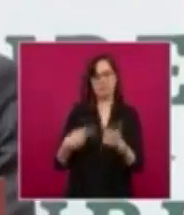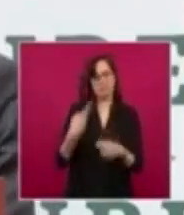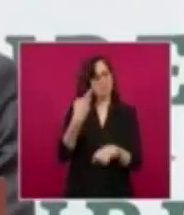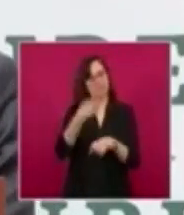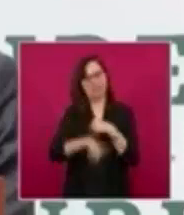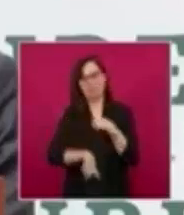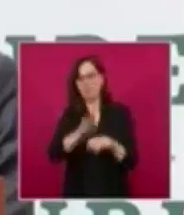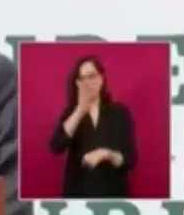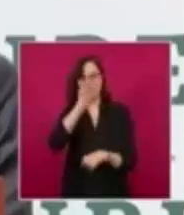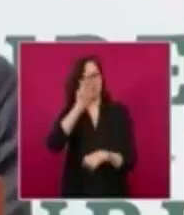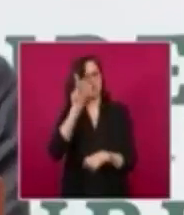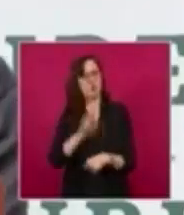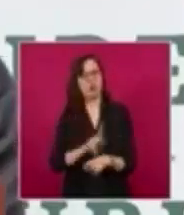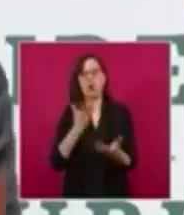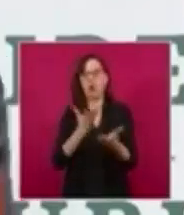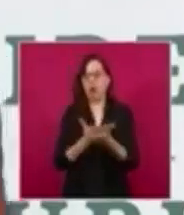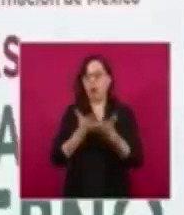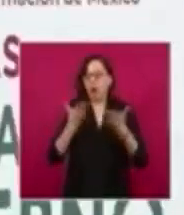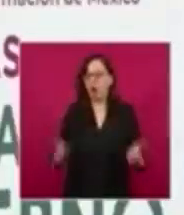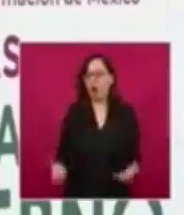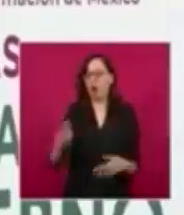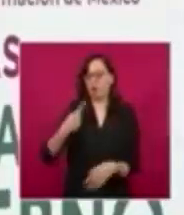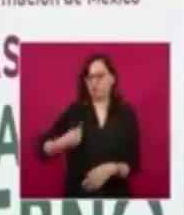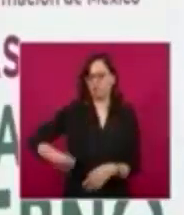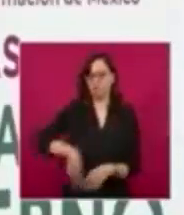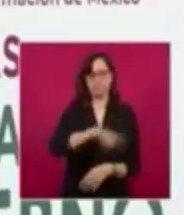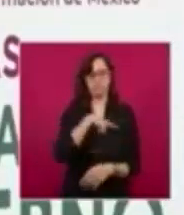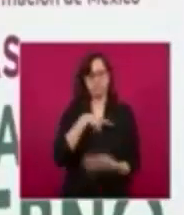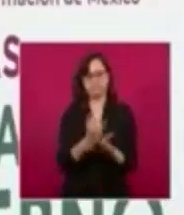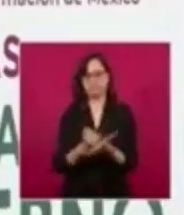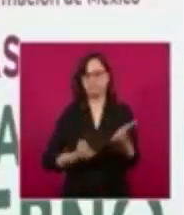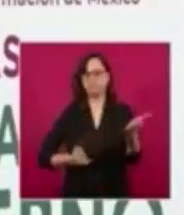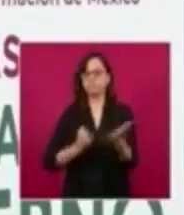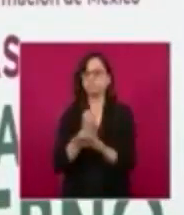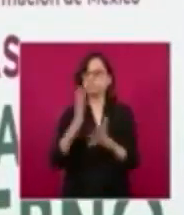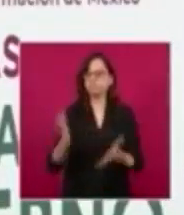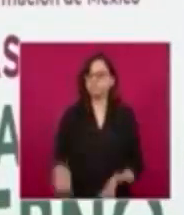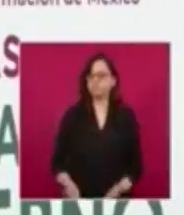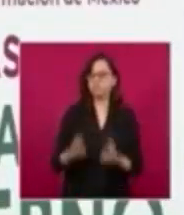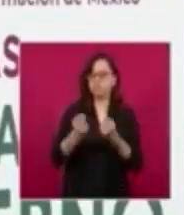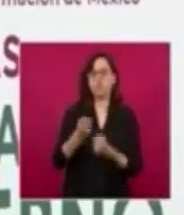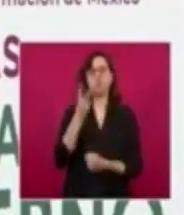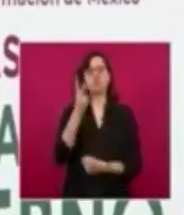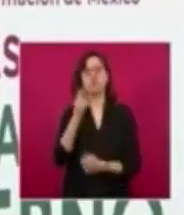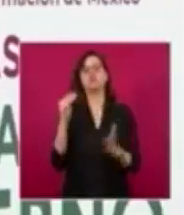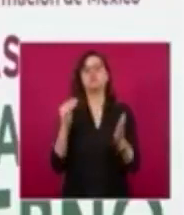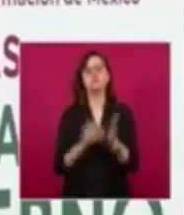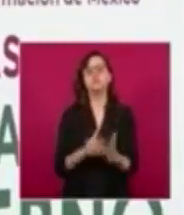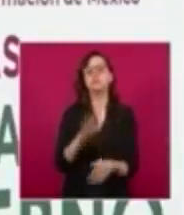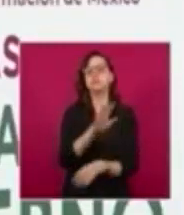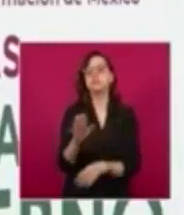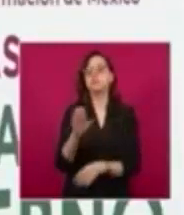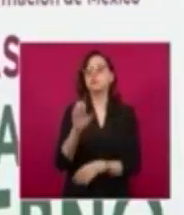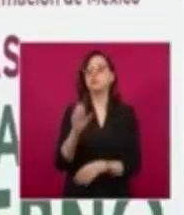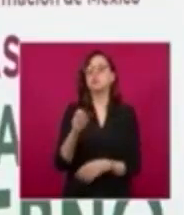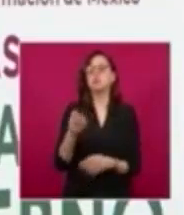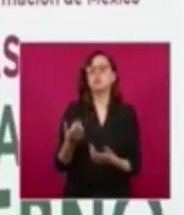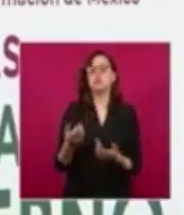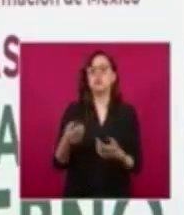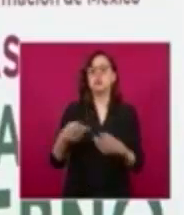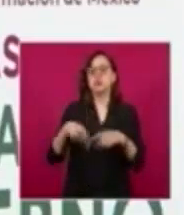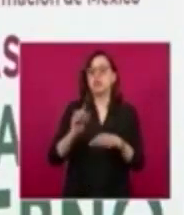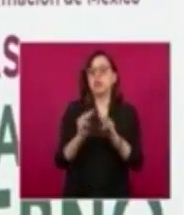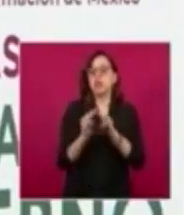que en México mueren 10 mujeres por causa de género todos los días. Una verdadera